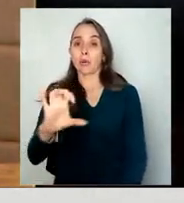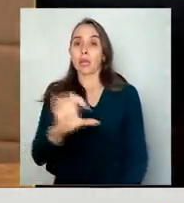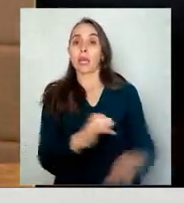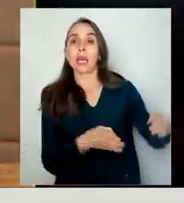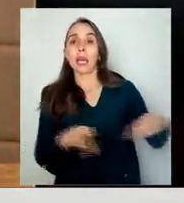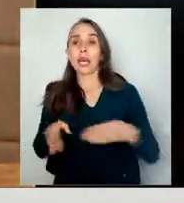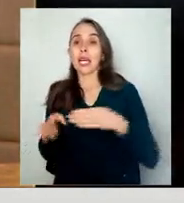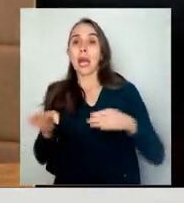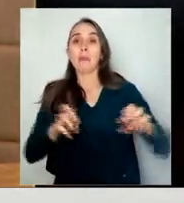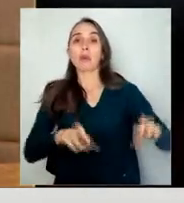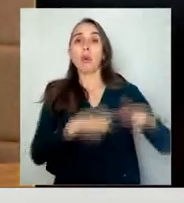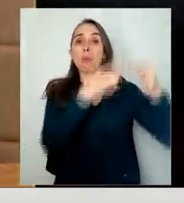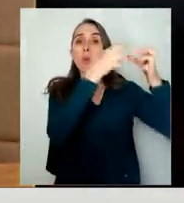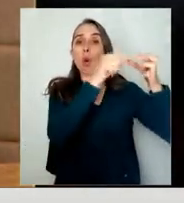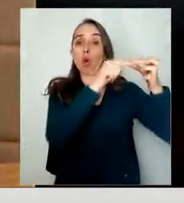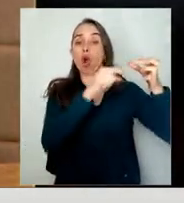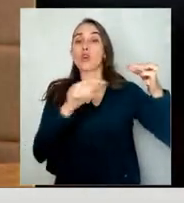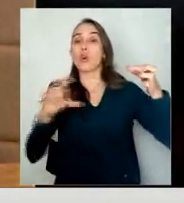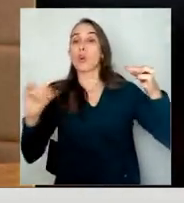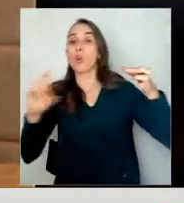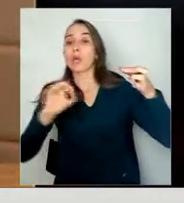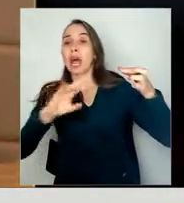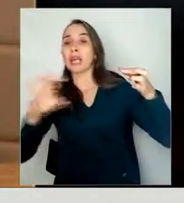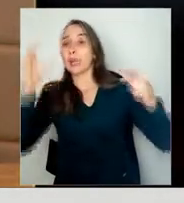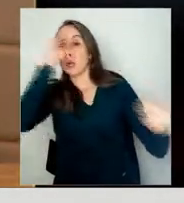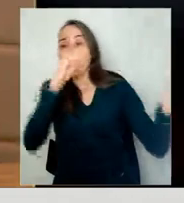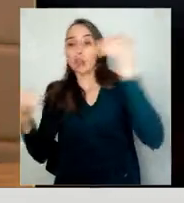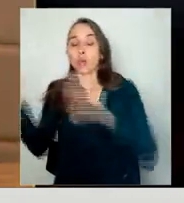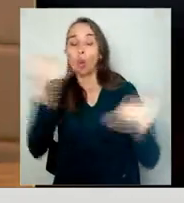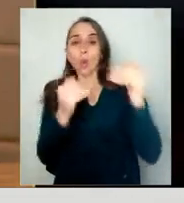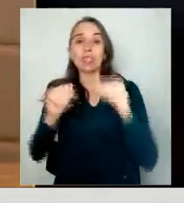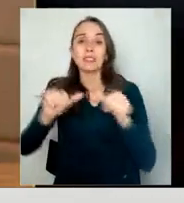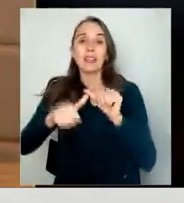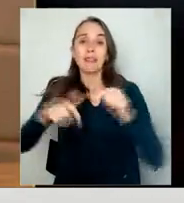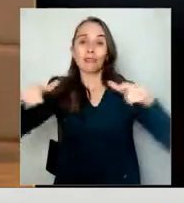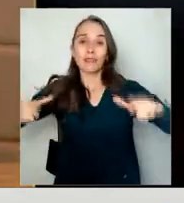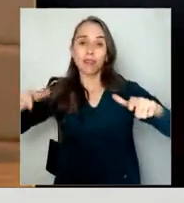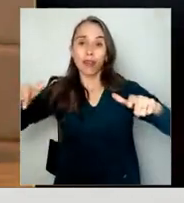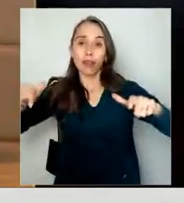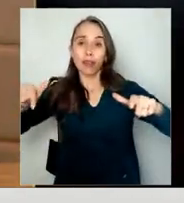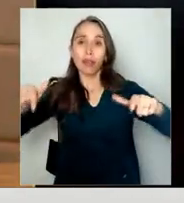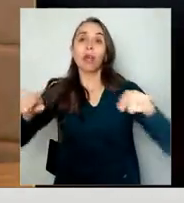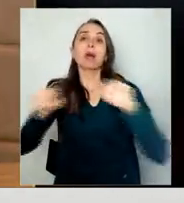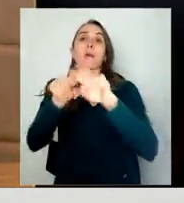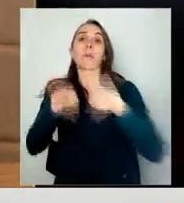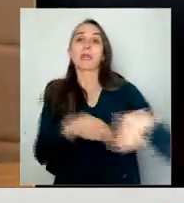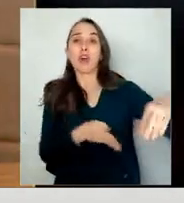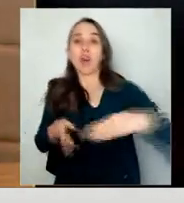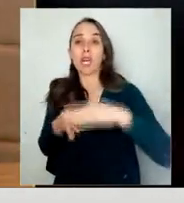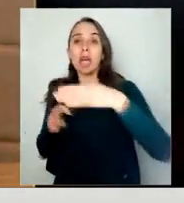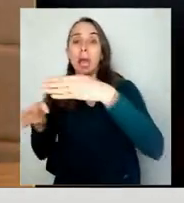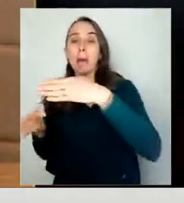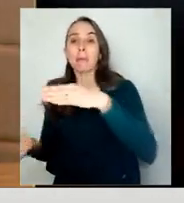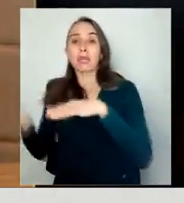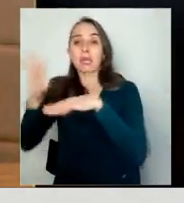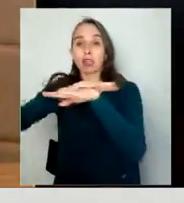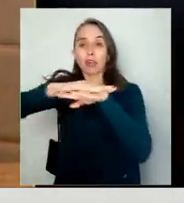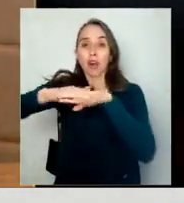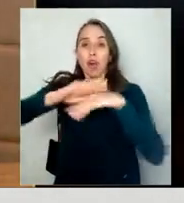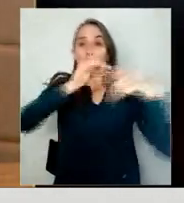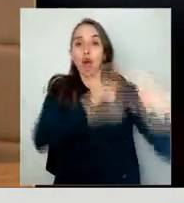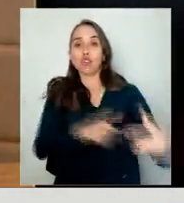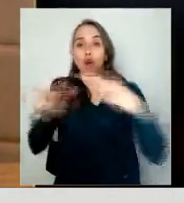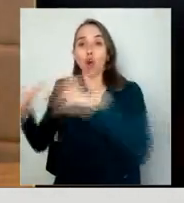pucón y curarrehue zona turística por excelencia de la misma forma el camino asfaltado lleno de baches por meses